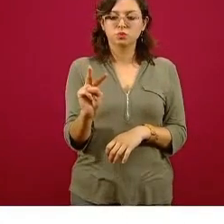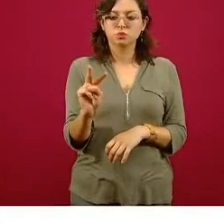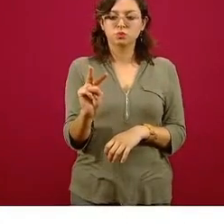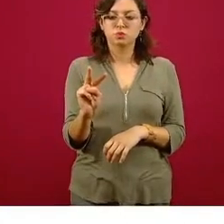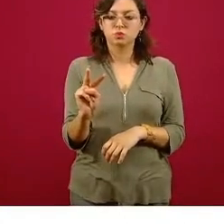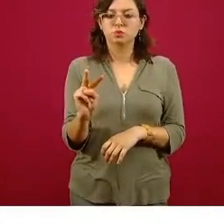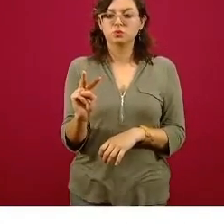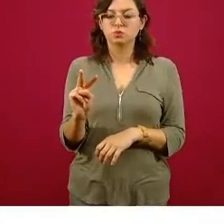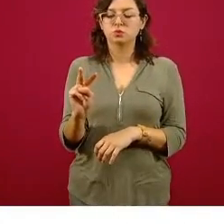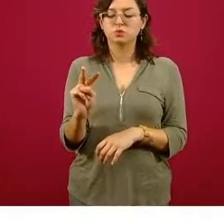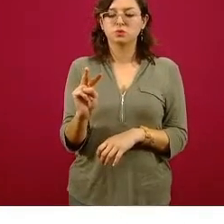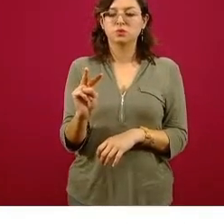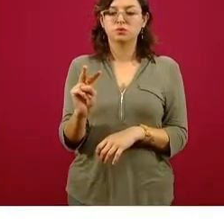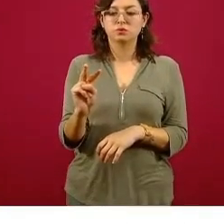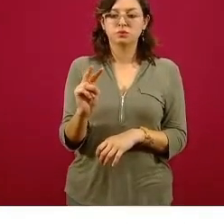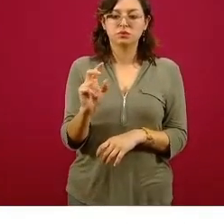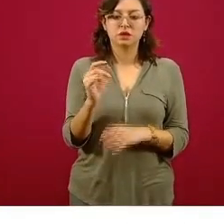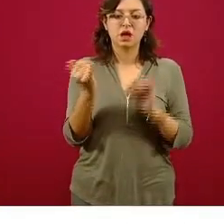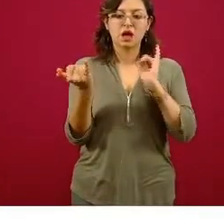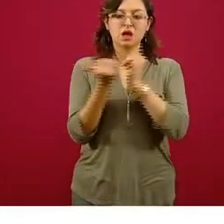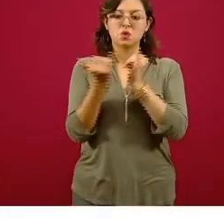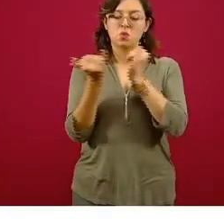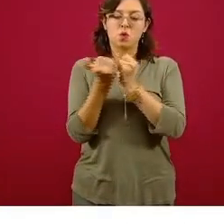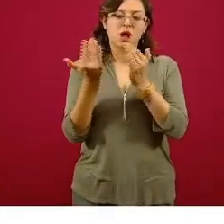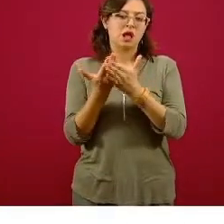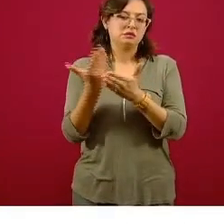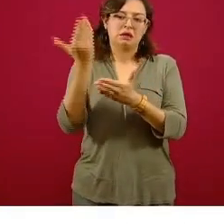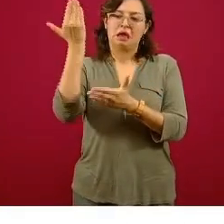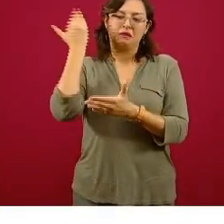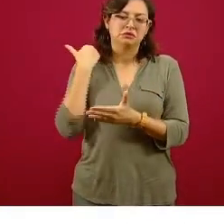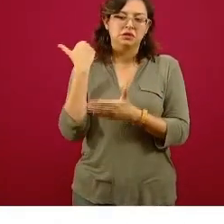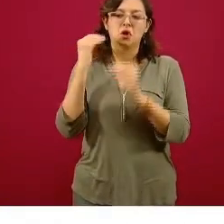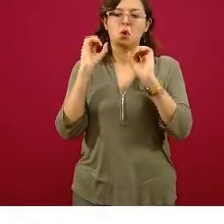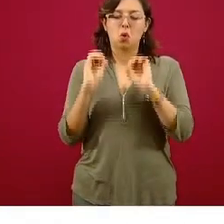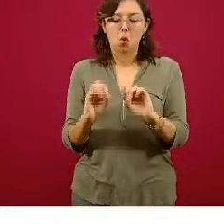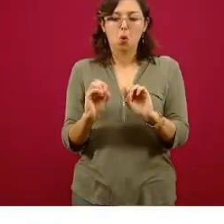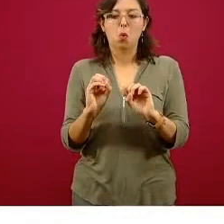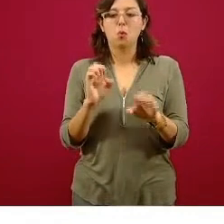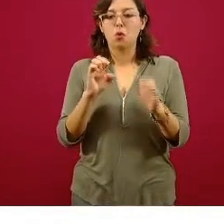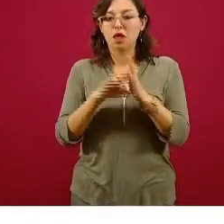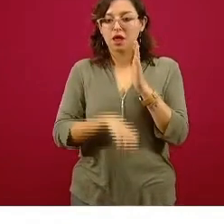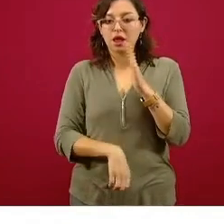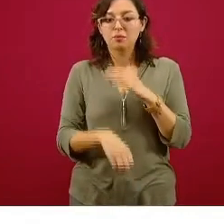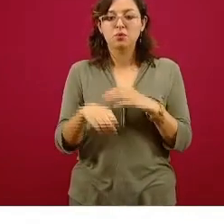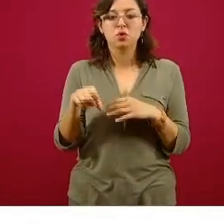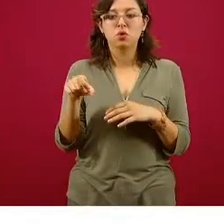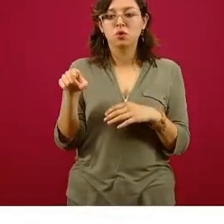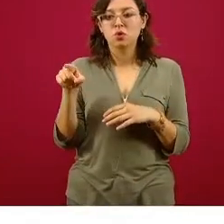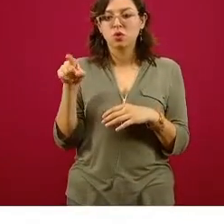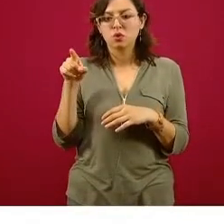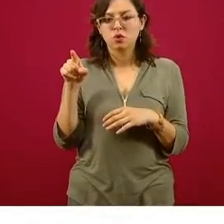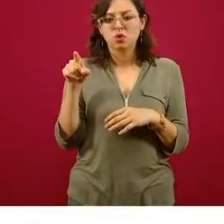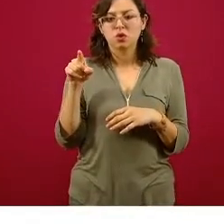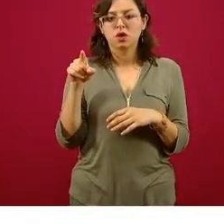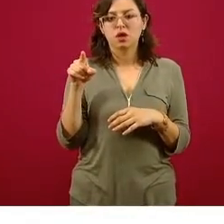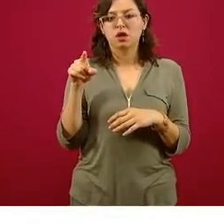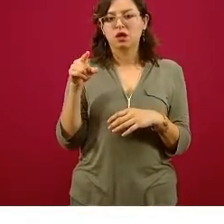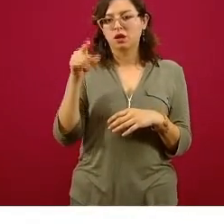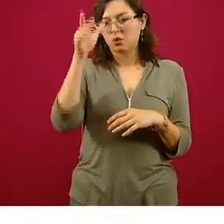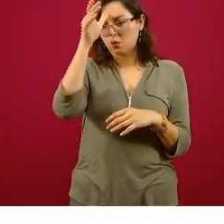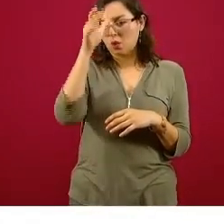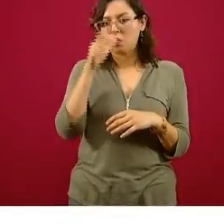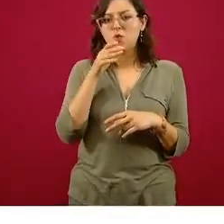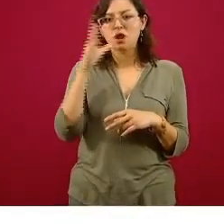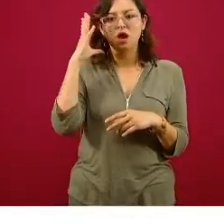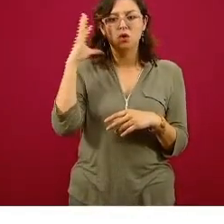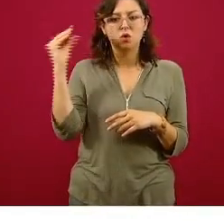muy similar a lo que se había manejado antes, o inclusive como en el estado de Coahuila se puede observar, y en Colima cómo